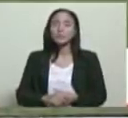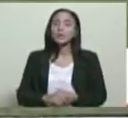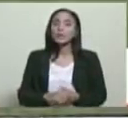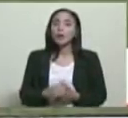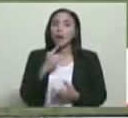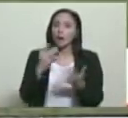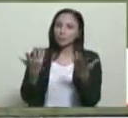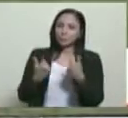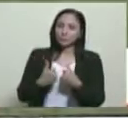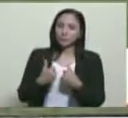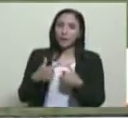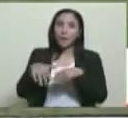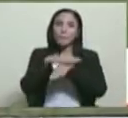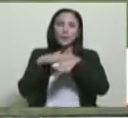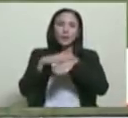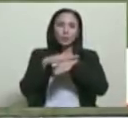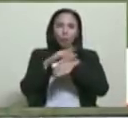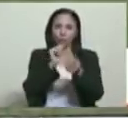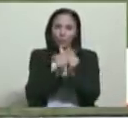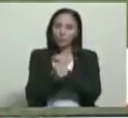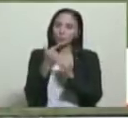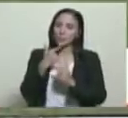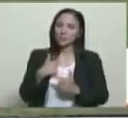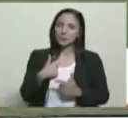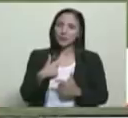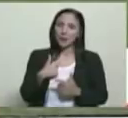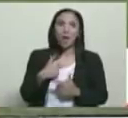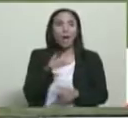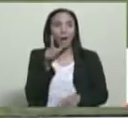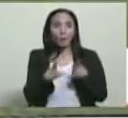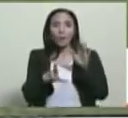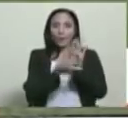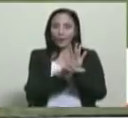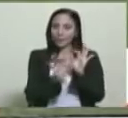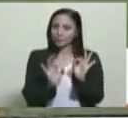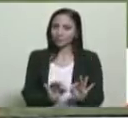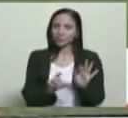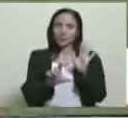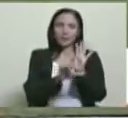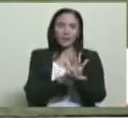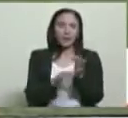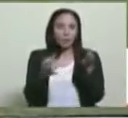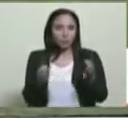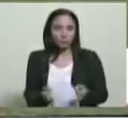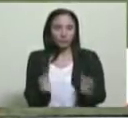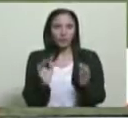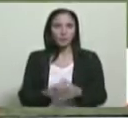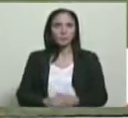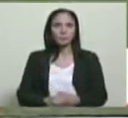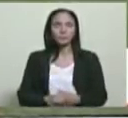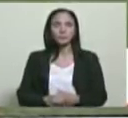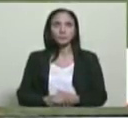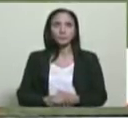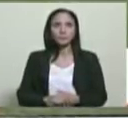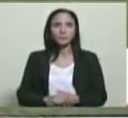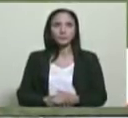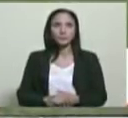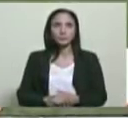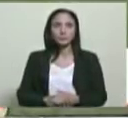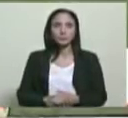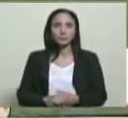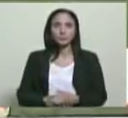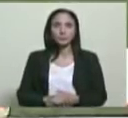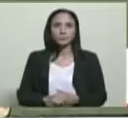Pedro que a veces alguna gente se pone lo legal. ¿Cuál es la figura legal? Yo le dije la respuesta, no la puedo decir en